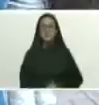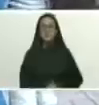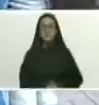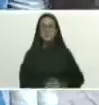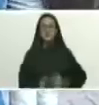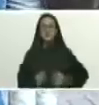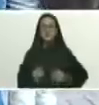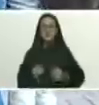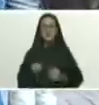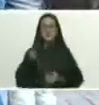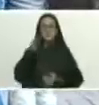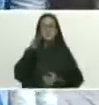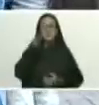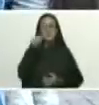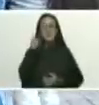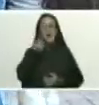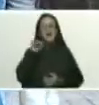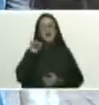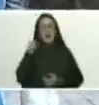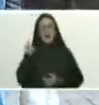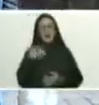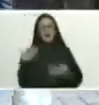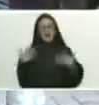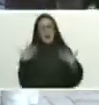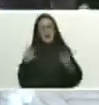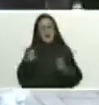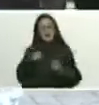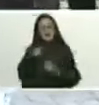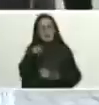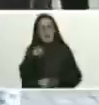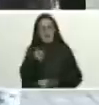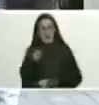Ah, bueno, me alegra mucho entregarle las llaves